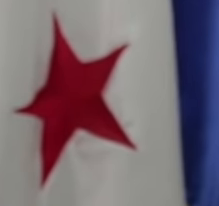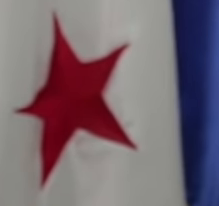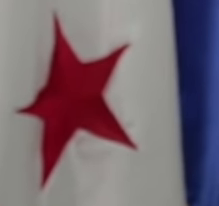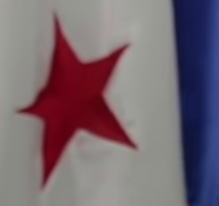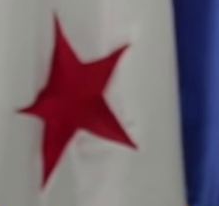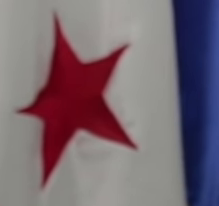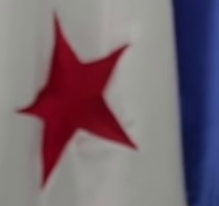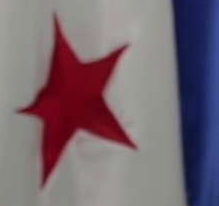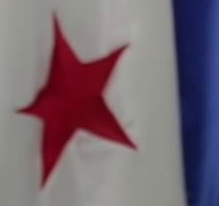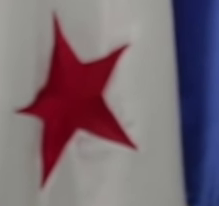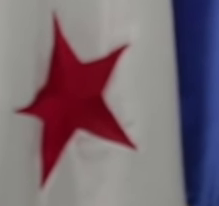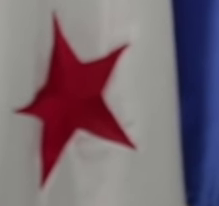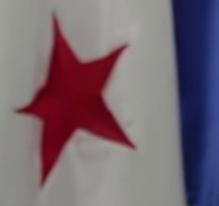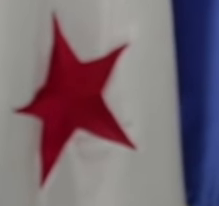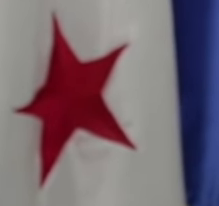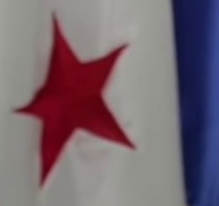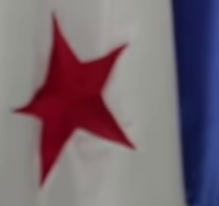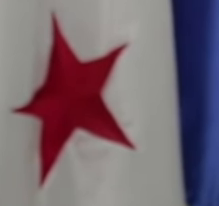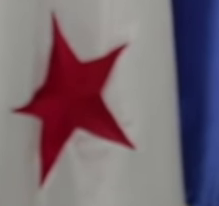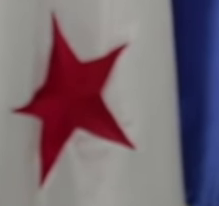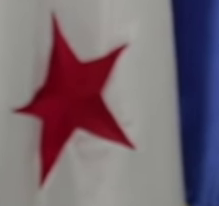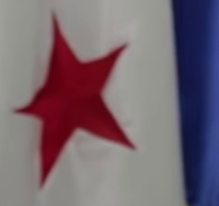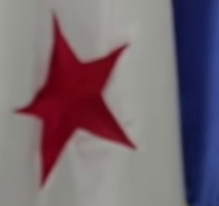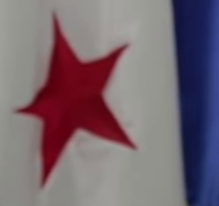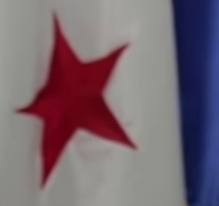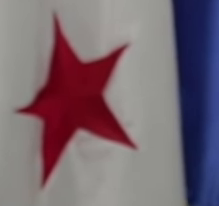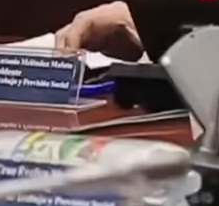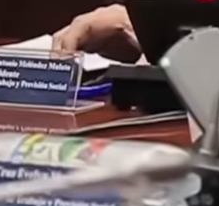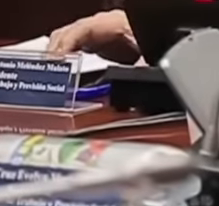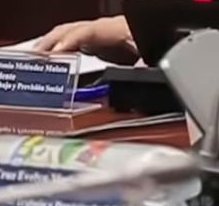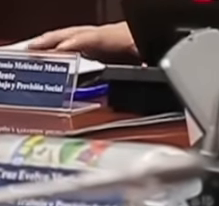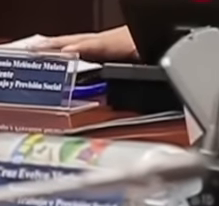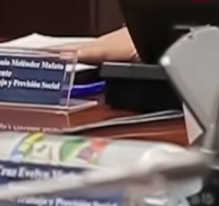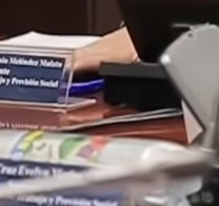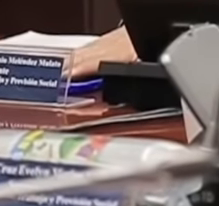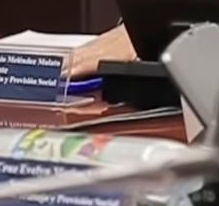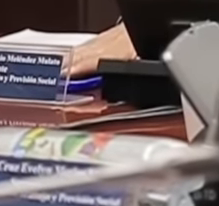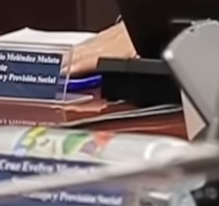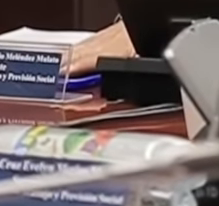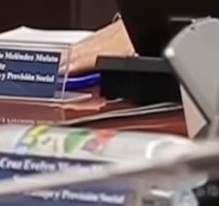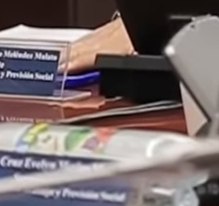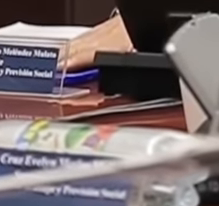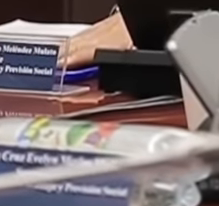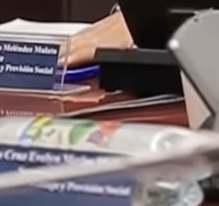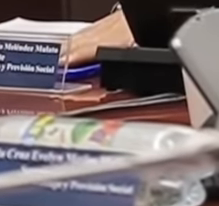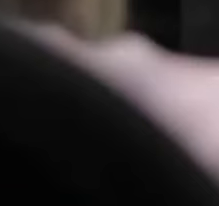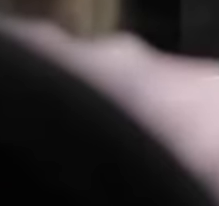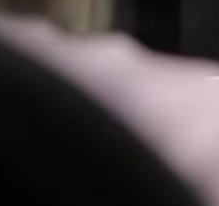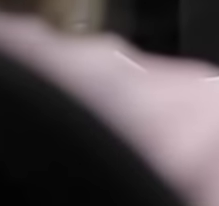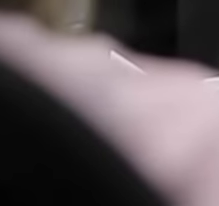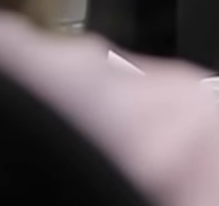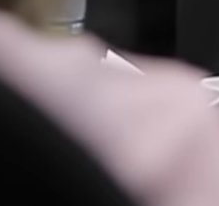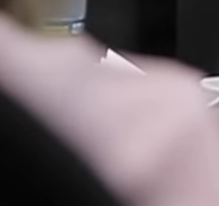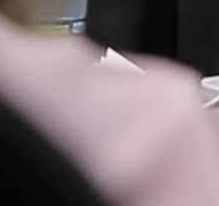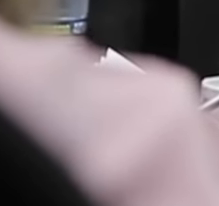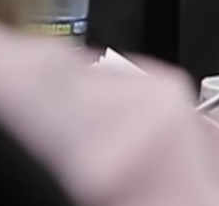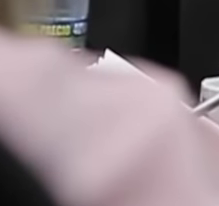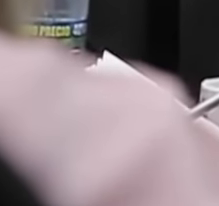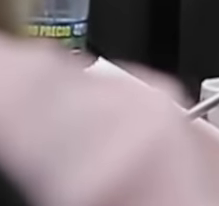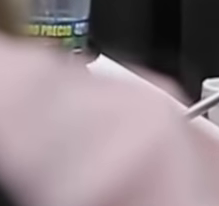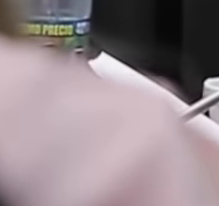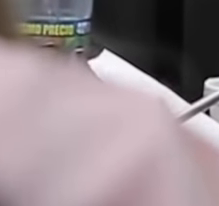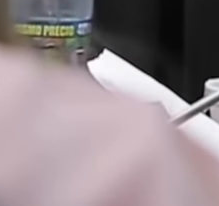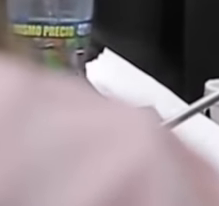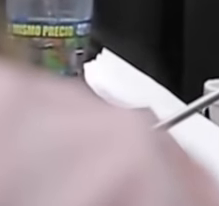el territorio para reunirnos con diversos sectores económicos del país con esto buscamos conocer su realidad y legislar